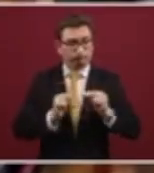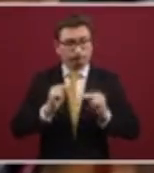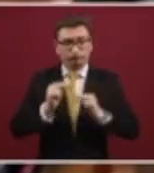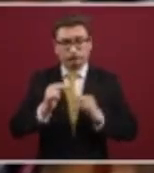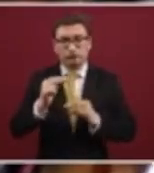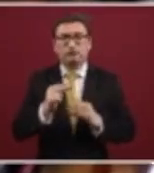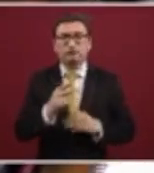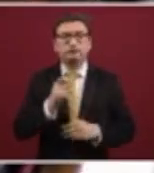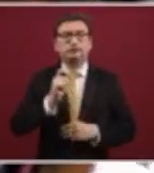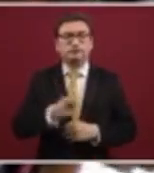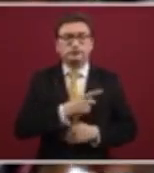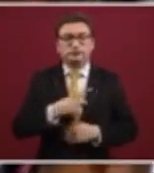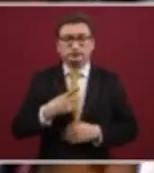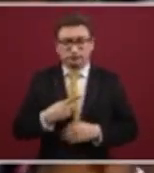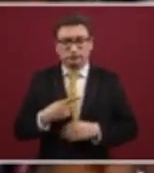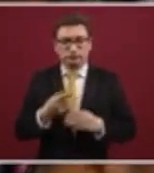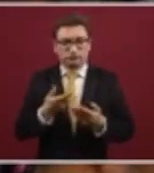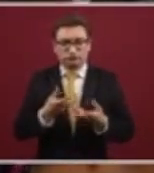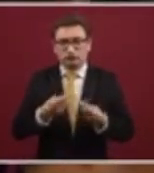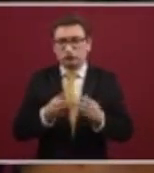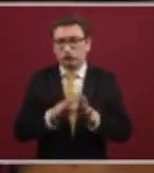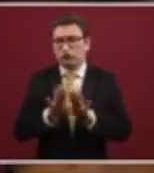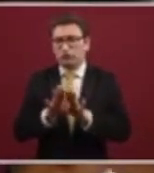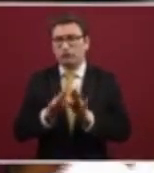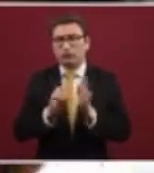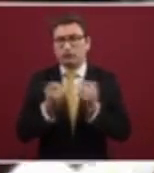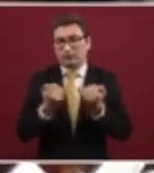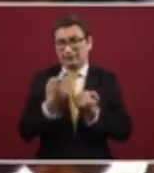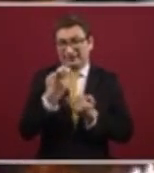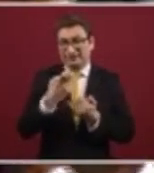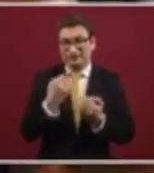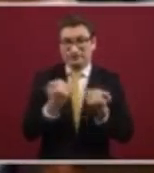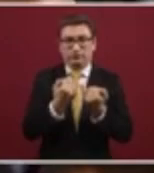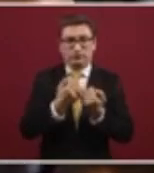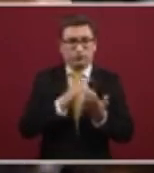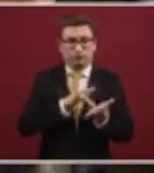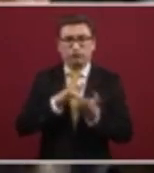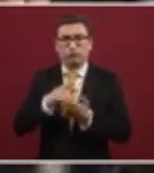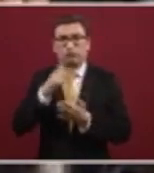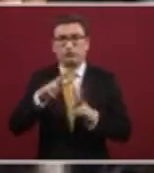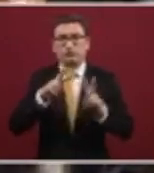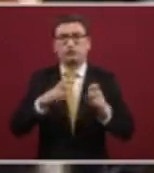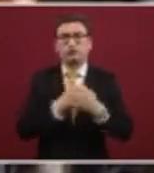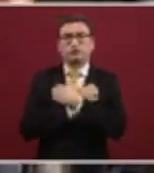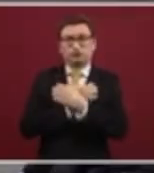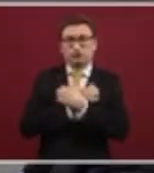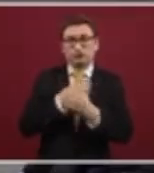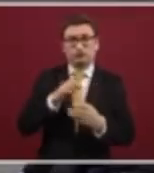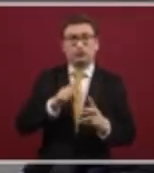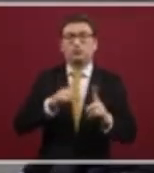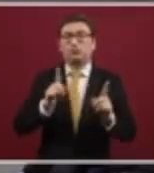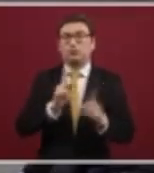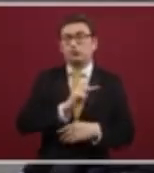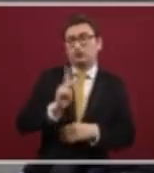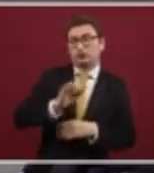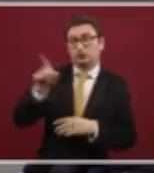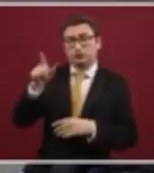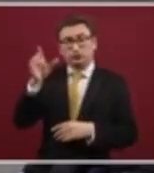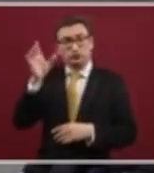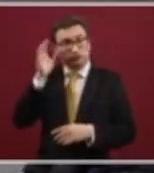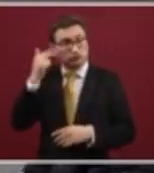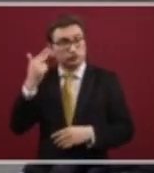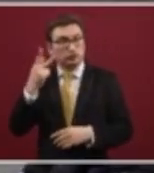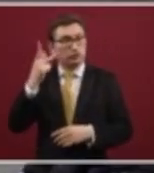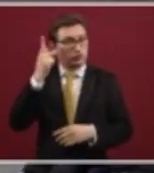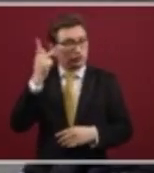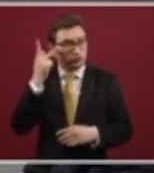debe también ser en el gasto de educación. Sin una revolución educativa a fondo, como la que tuvieron los chinos, como la que tuvieron los coreanos, no vamos